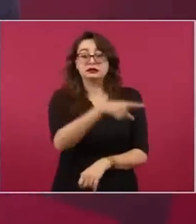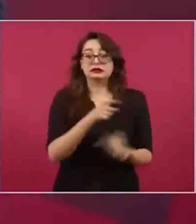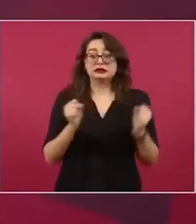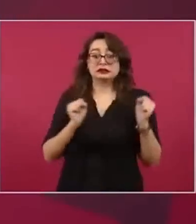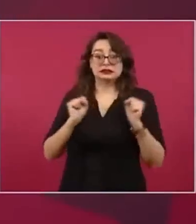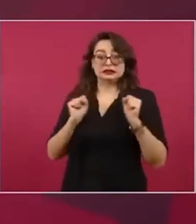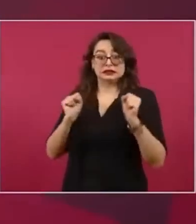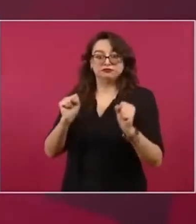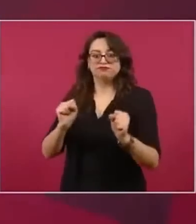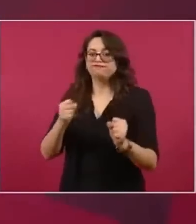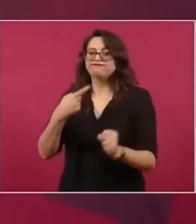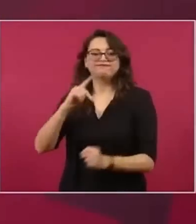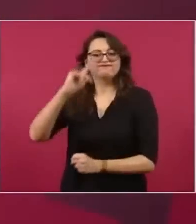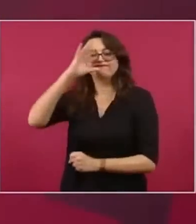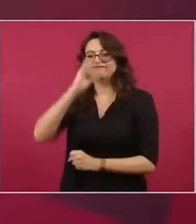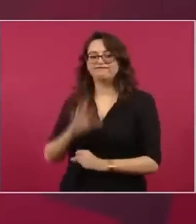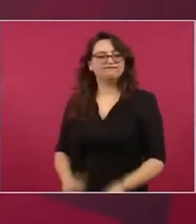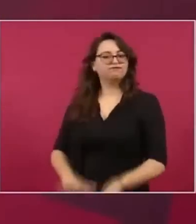porque ya